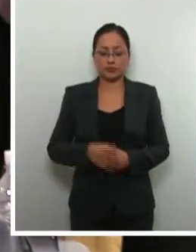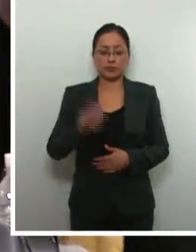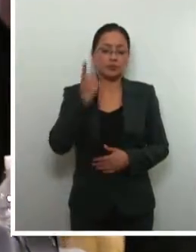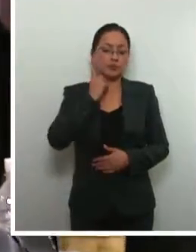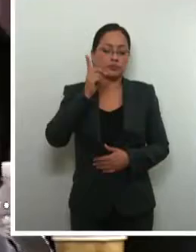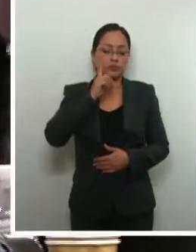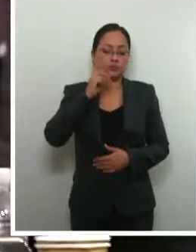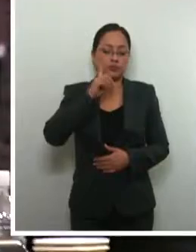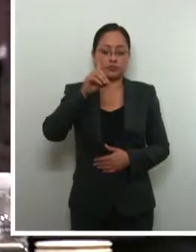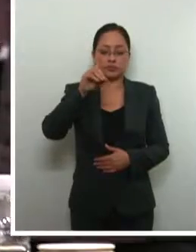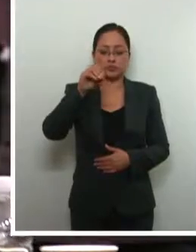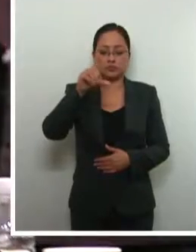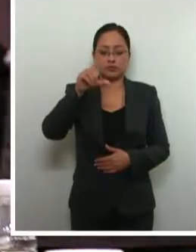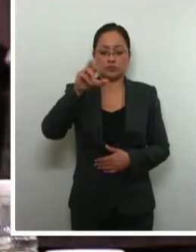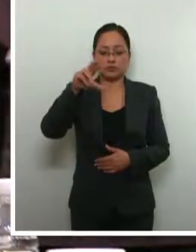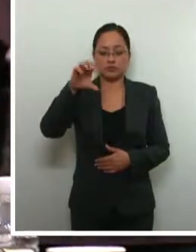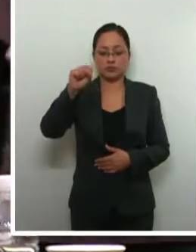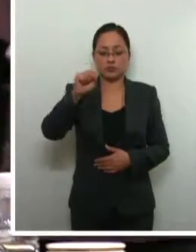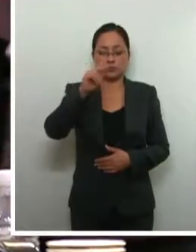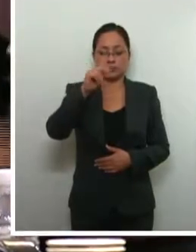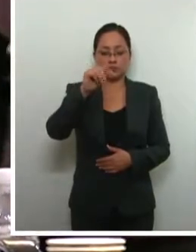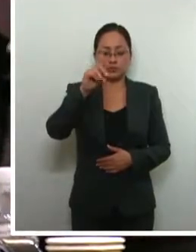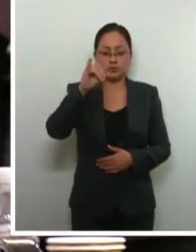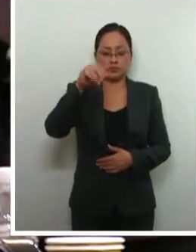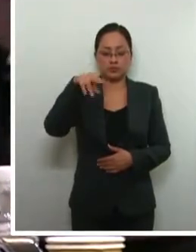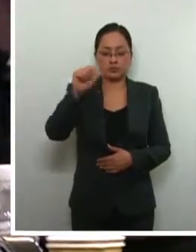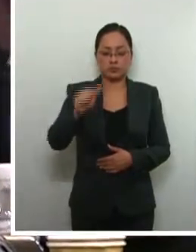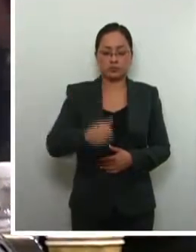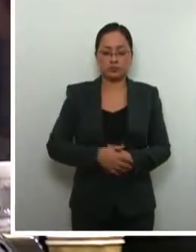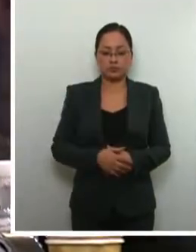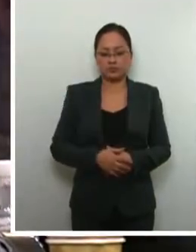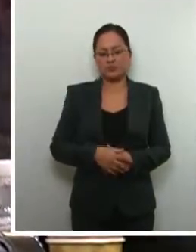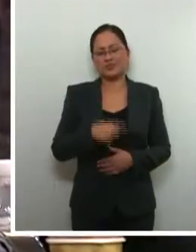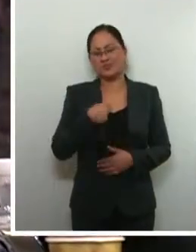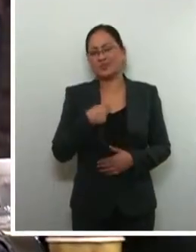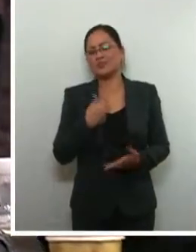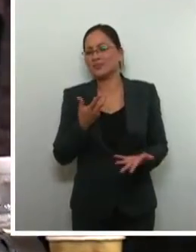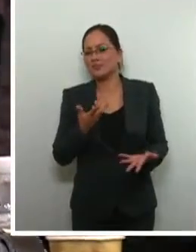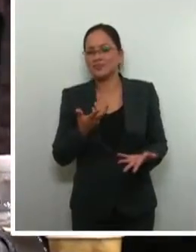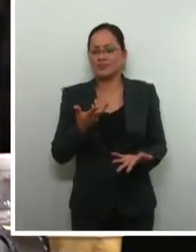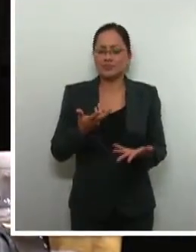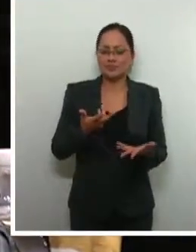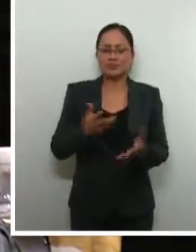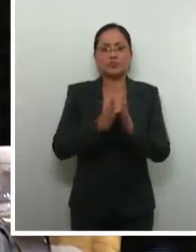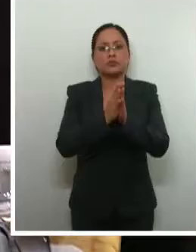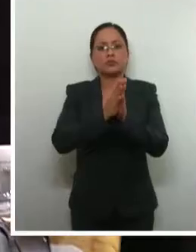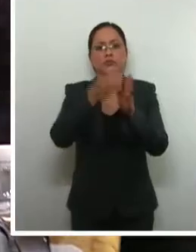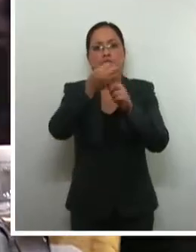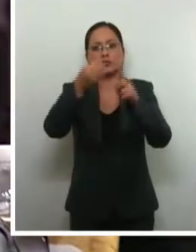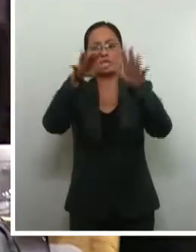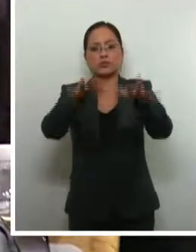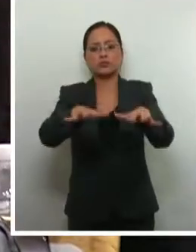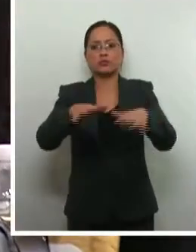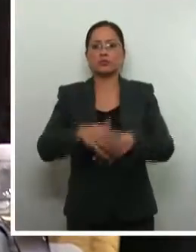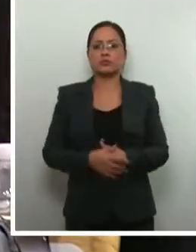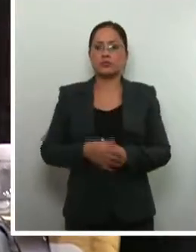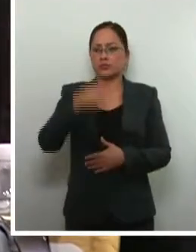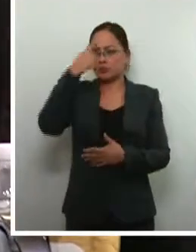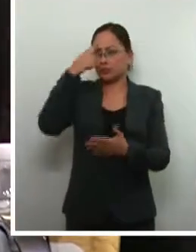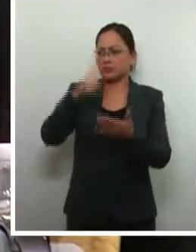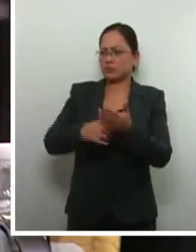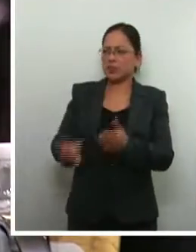Diputada Dolores Padierna. Yo creo que... Silencio en la sala, por favor. Yo creo que no fue un